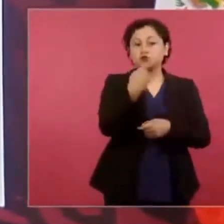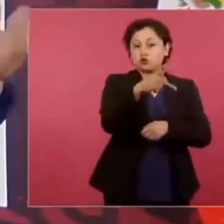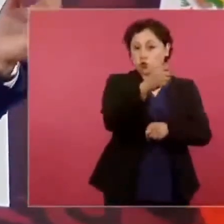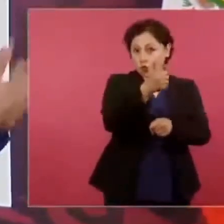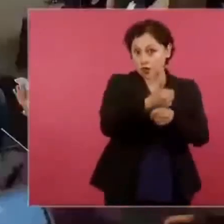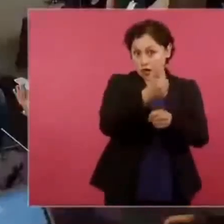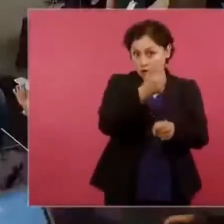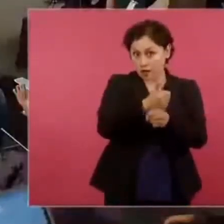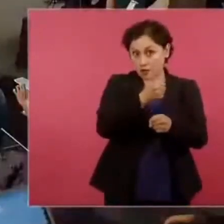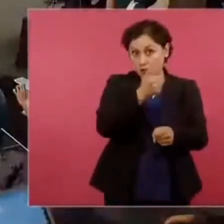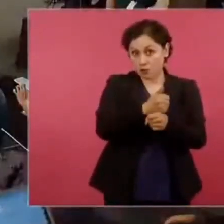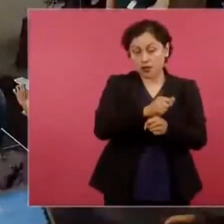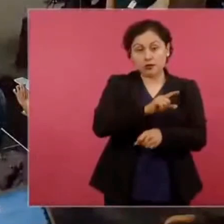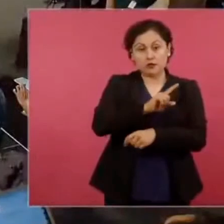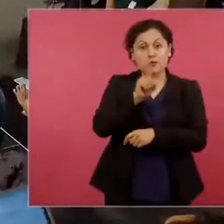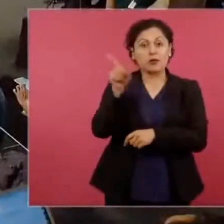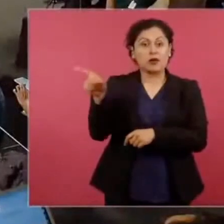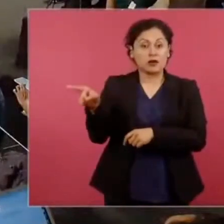está en una mecedora y